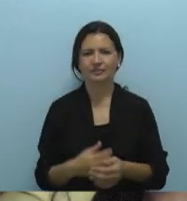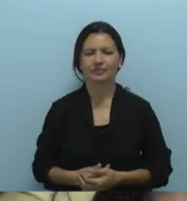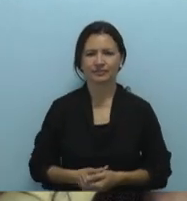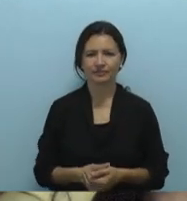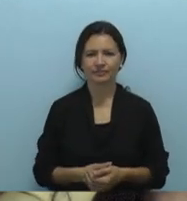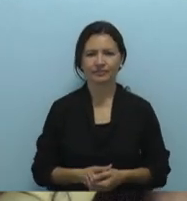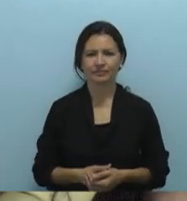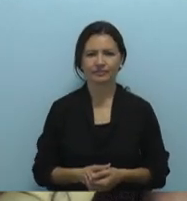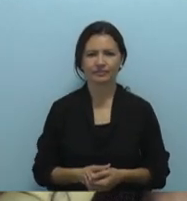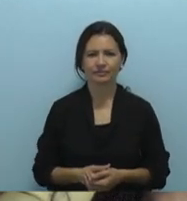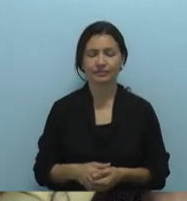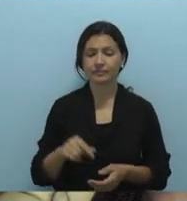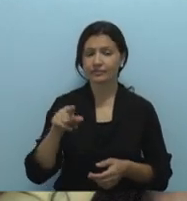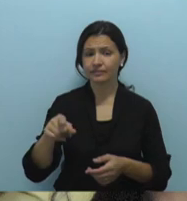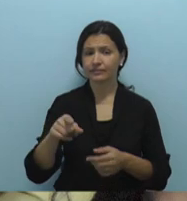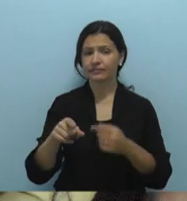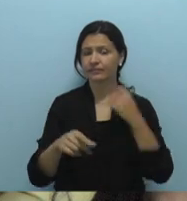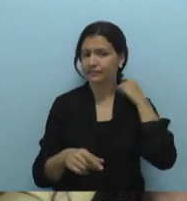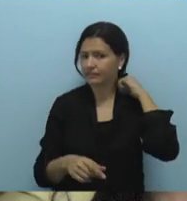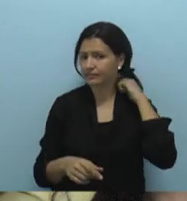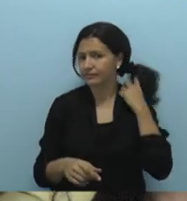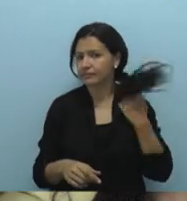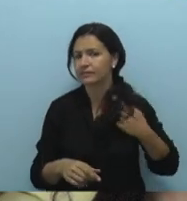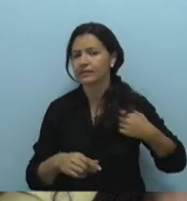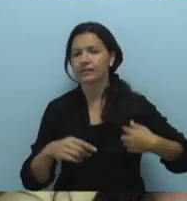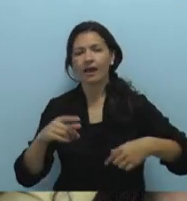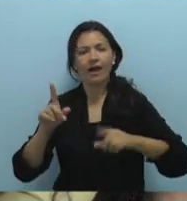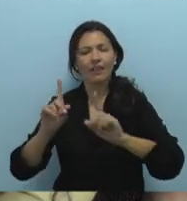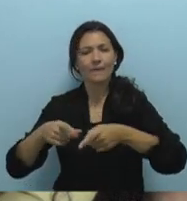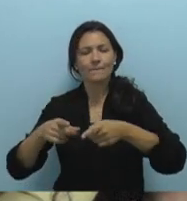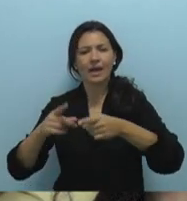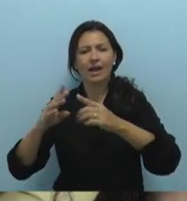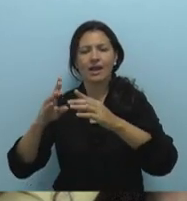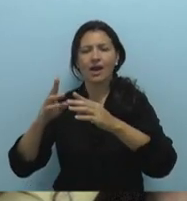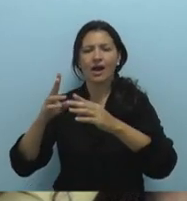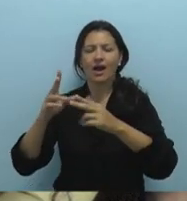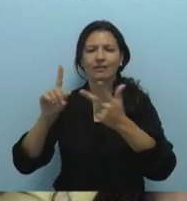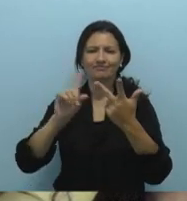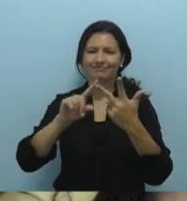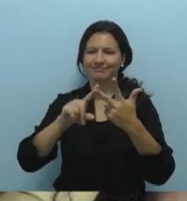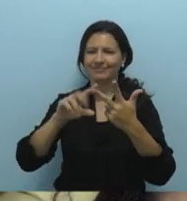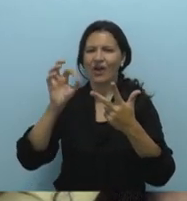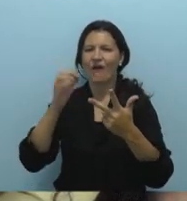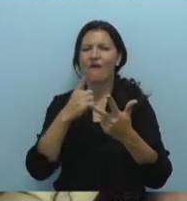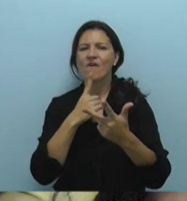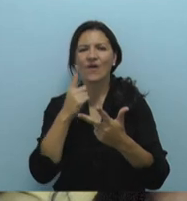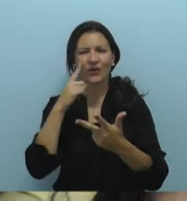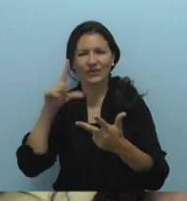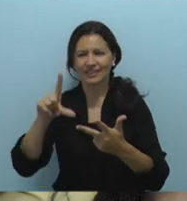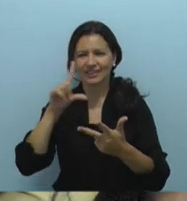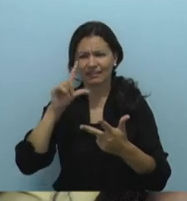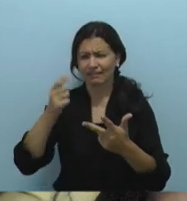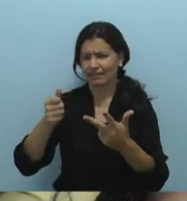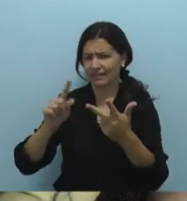que la querida compañera Otilia, que llegó a seguir movilizándose a pesar de que en los últimos